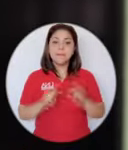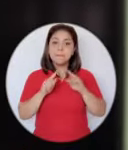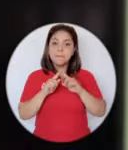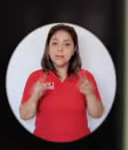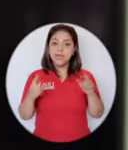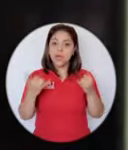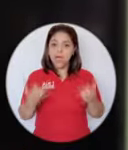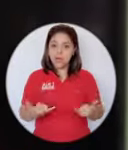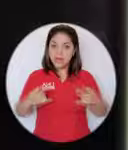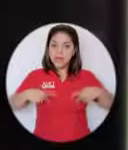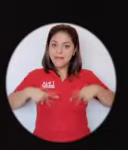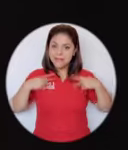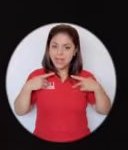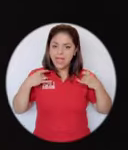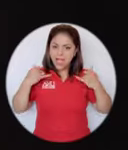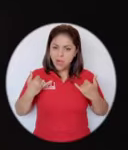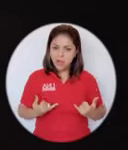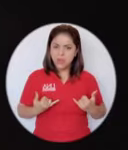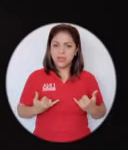los